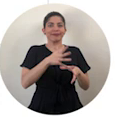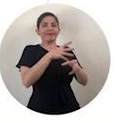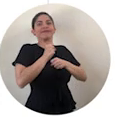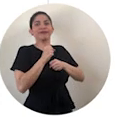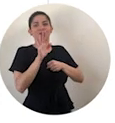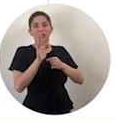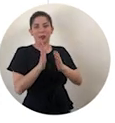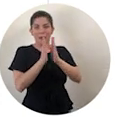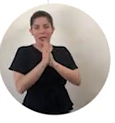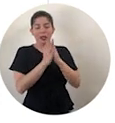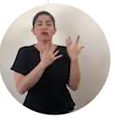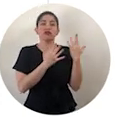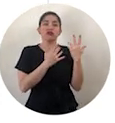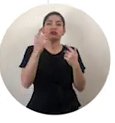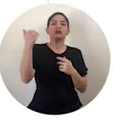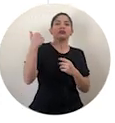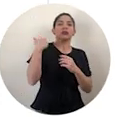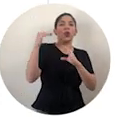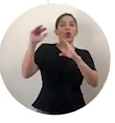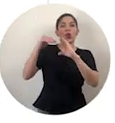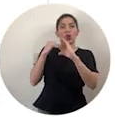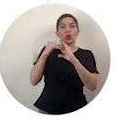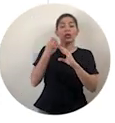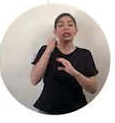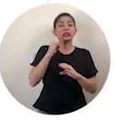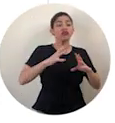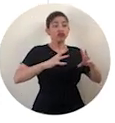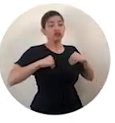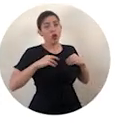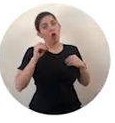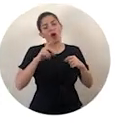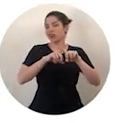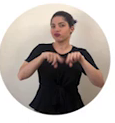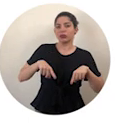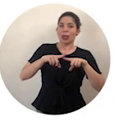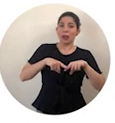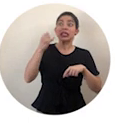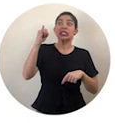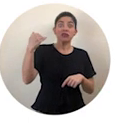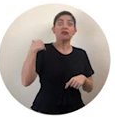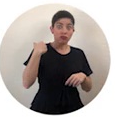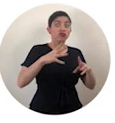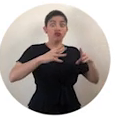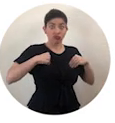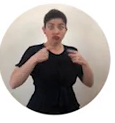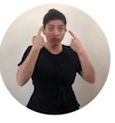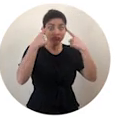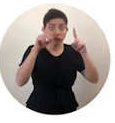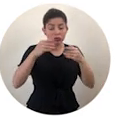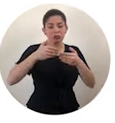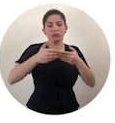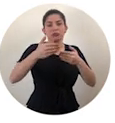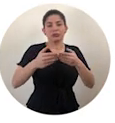y recibirá un correo electrónico que le indicará que su gestión fue aceptada o rechazada. De ser aceptada, en los próximos días